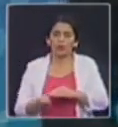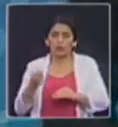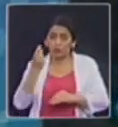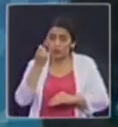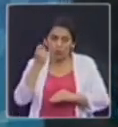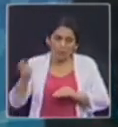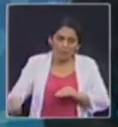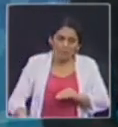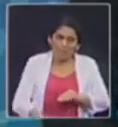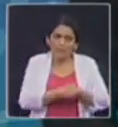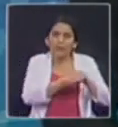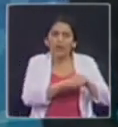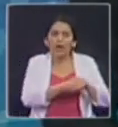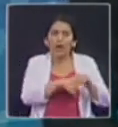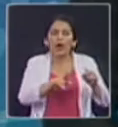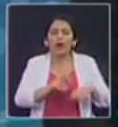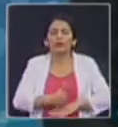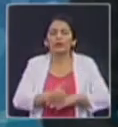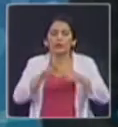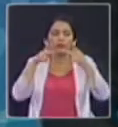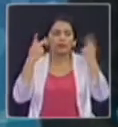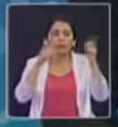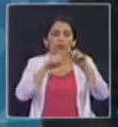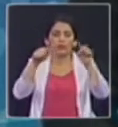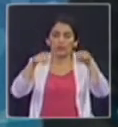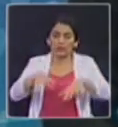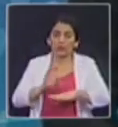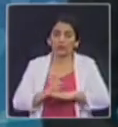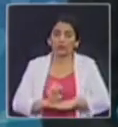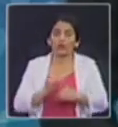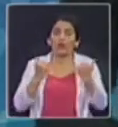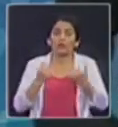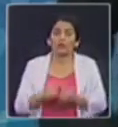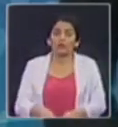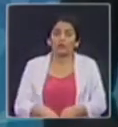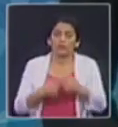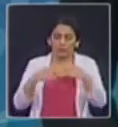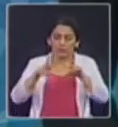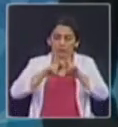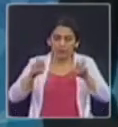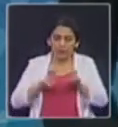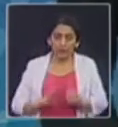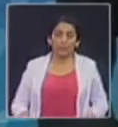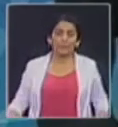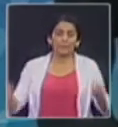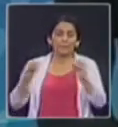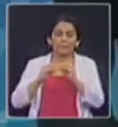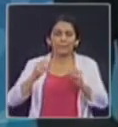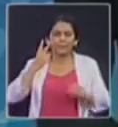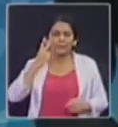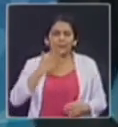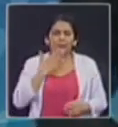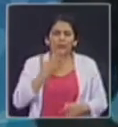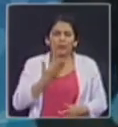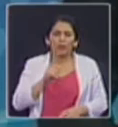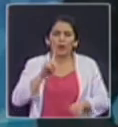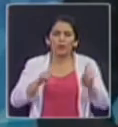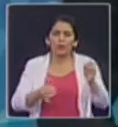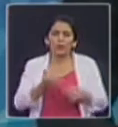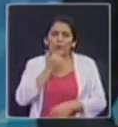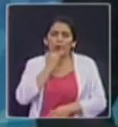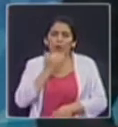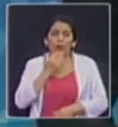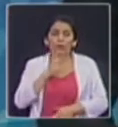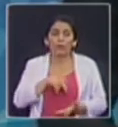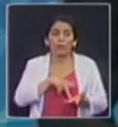García dijo que ese monto se podría incrementar con la apertura de nuevas investigaciones y la inclusión de otros supuestos delitos como la